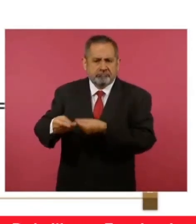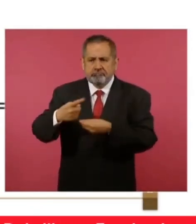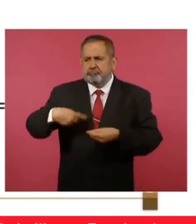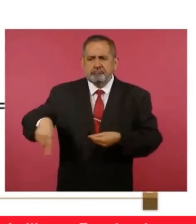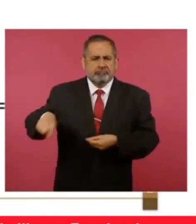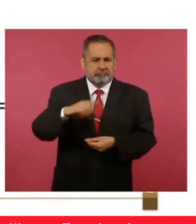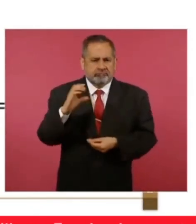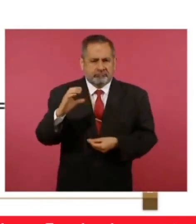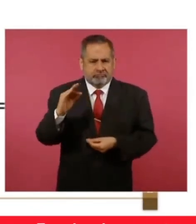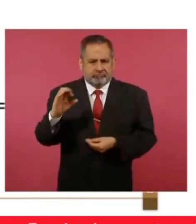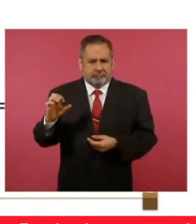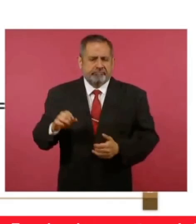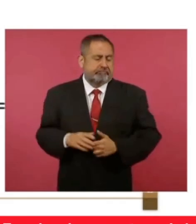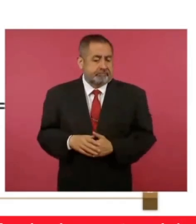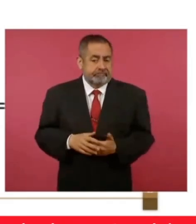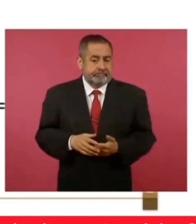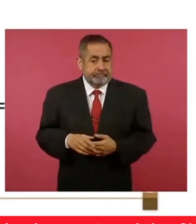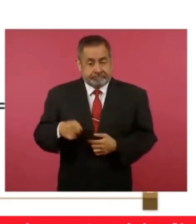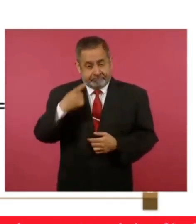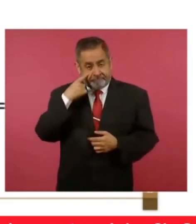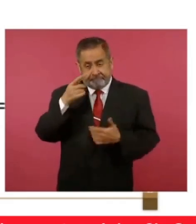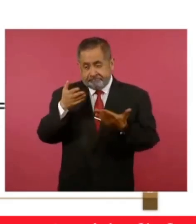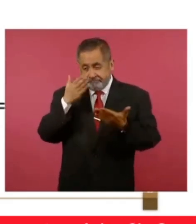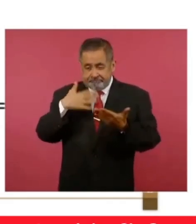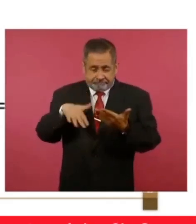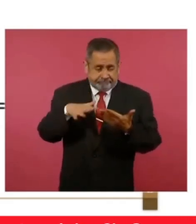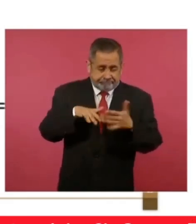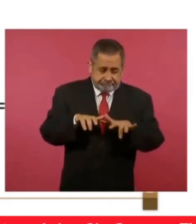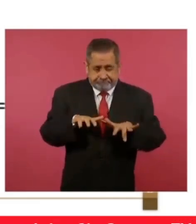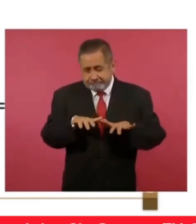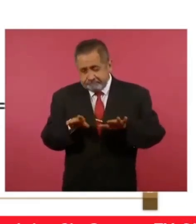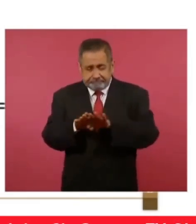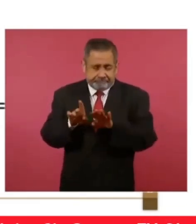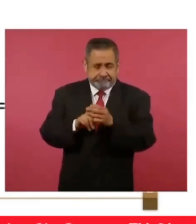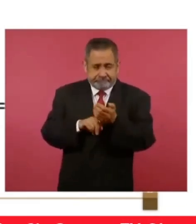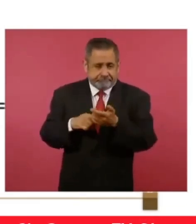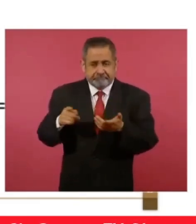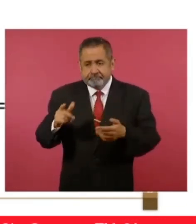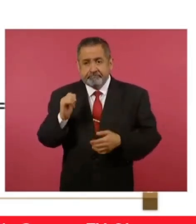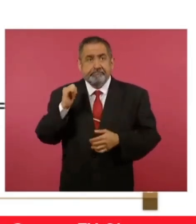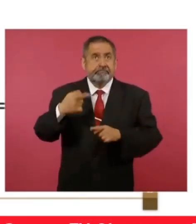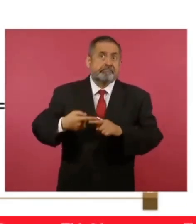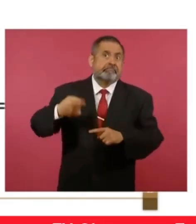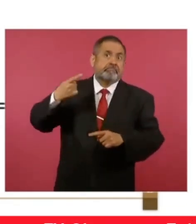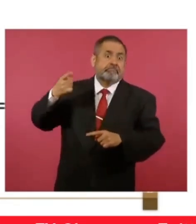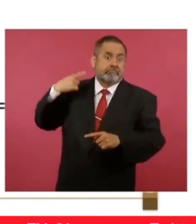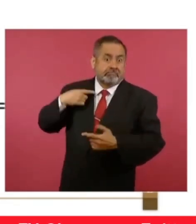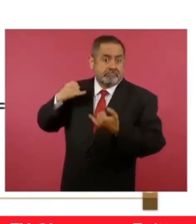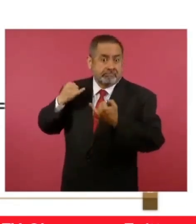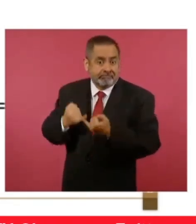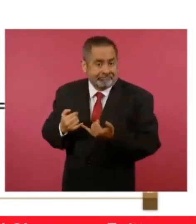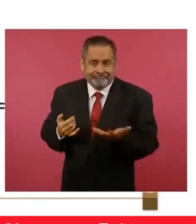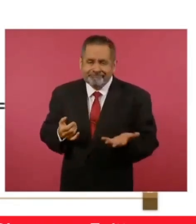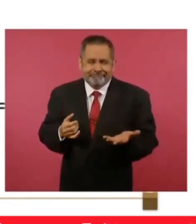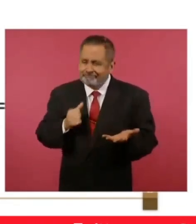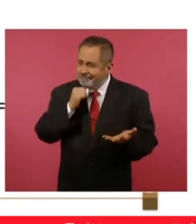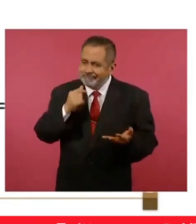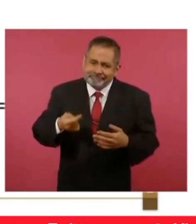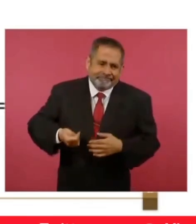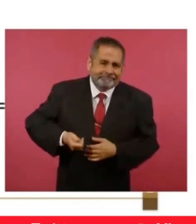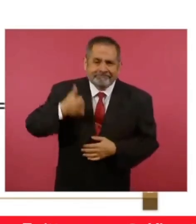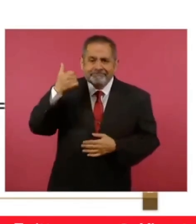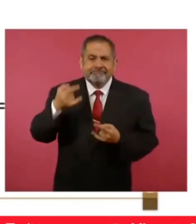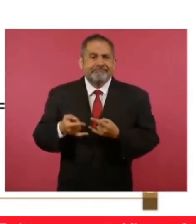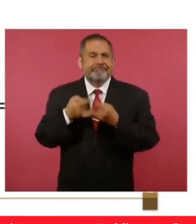nacional. Pueden buscar referencias, pueden buscar si esta inversión tiene algún precedente en la historia del